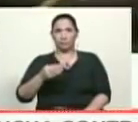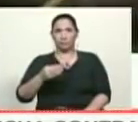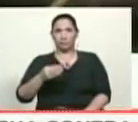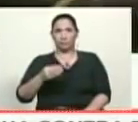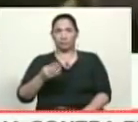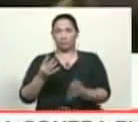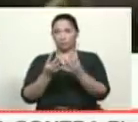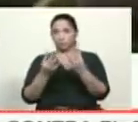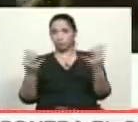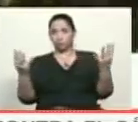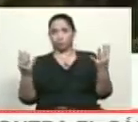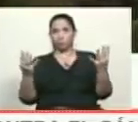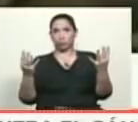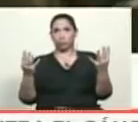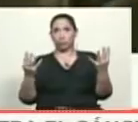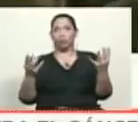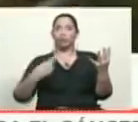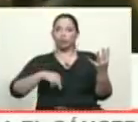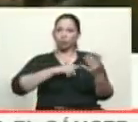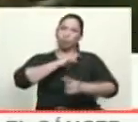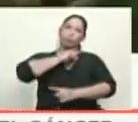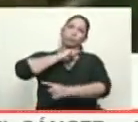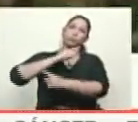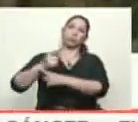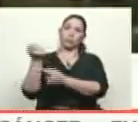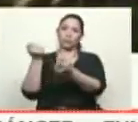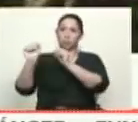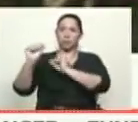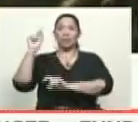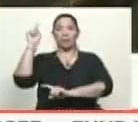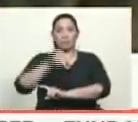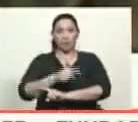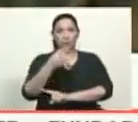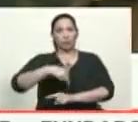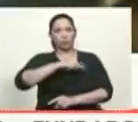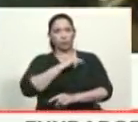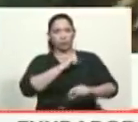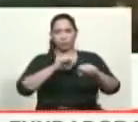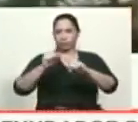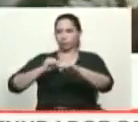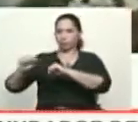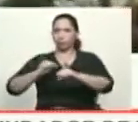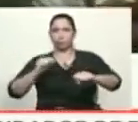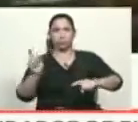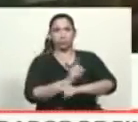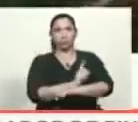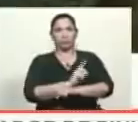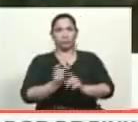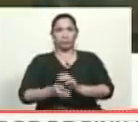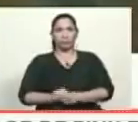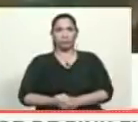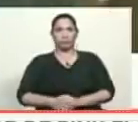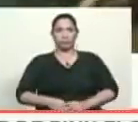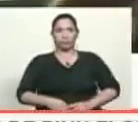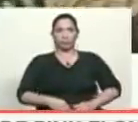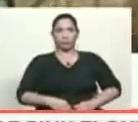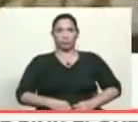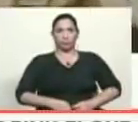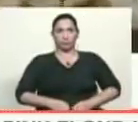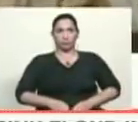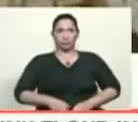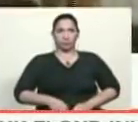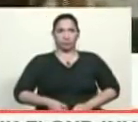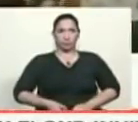lugares. Entonces, queremos denunciar, repudiar, pero igualmente estamos actuando con prontitud. Están actuando ahorita